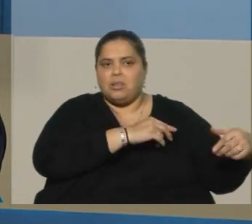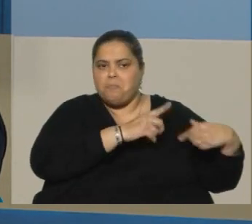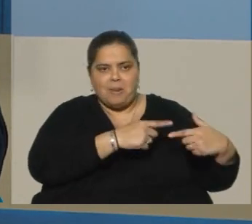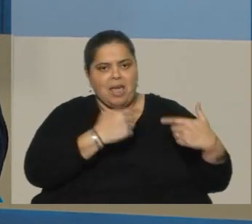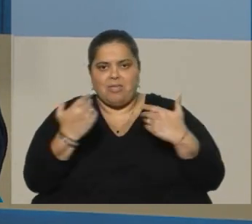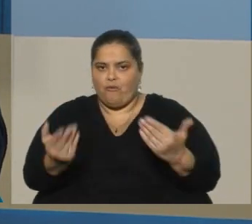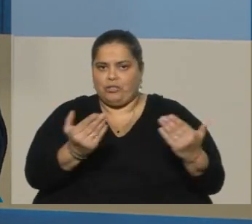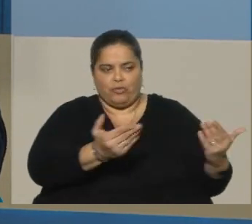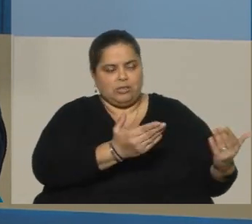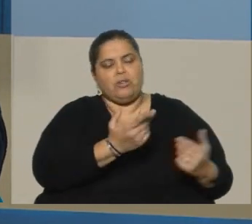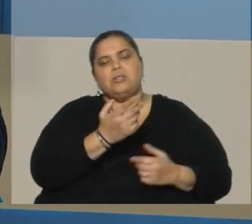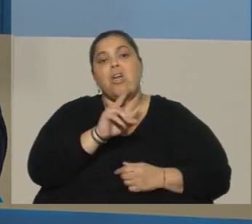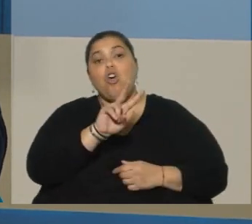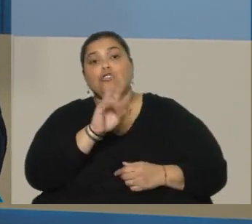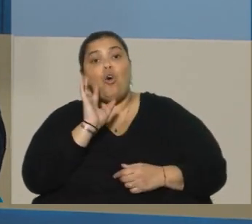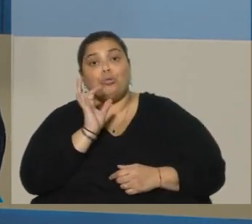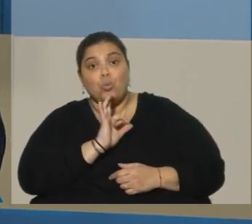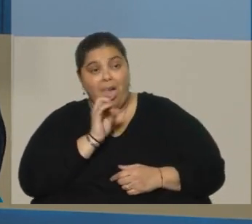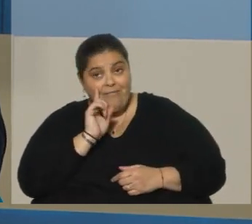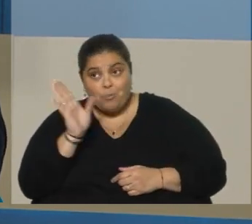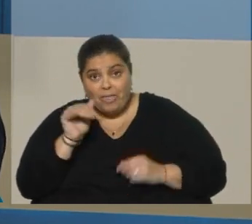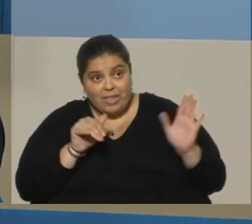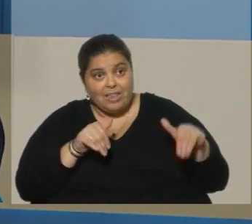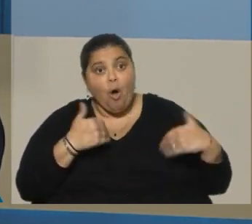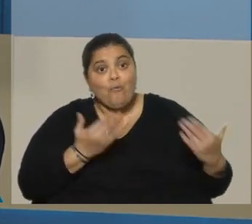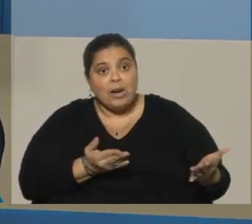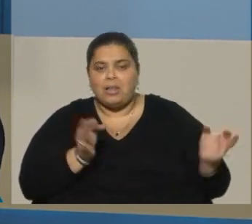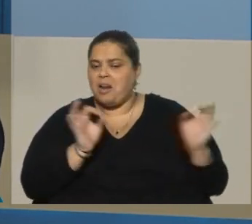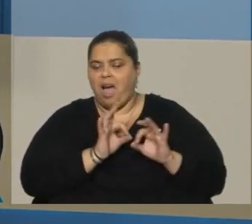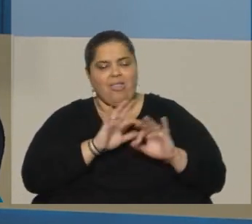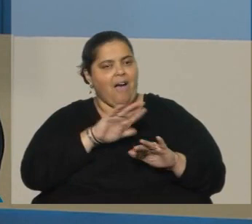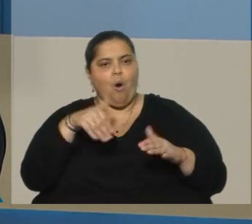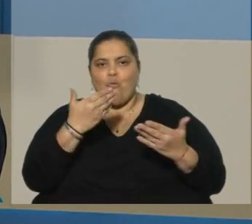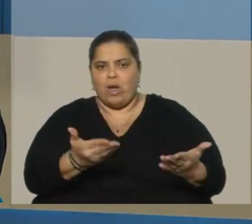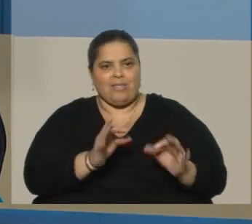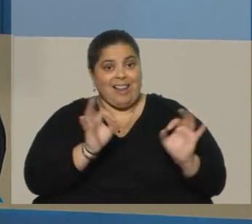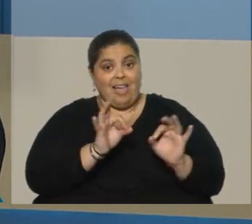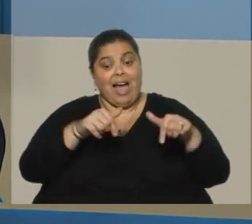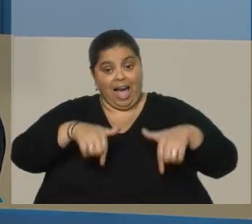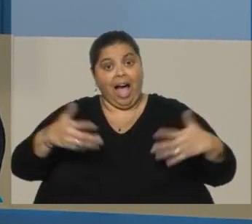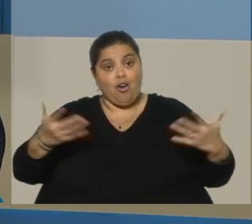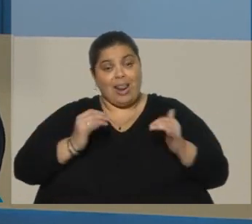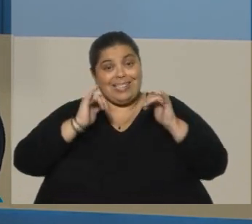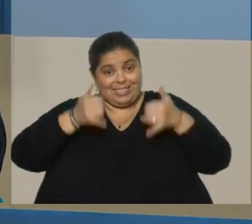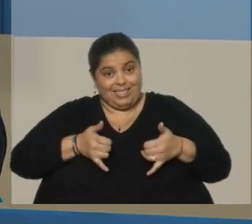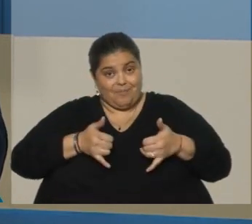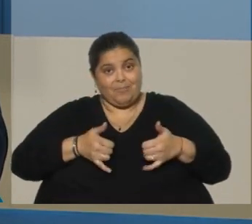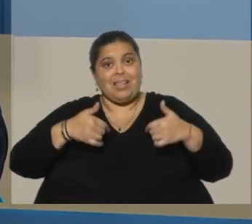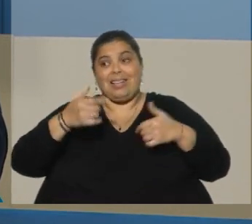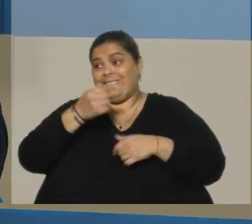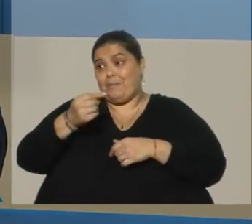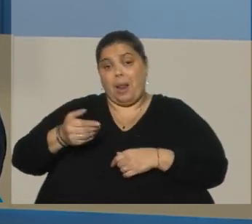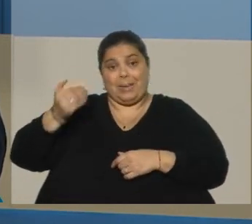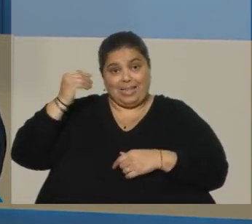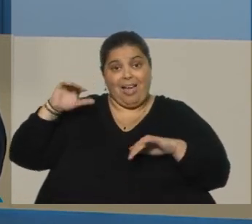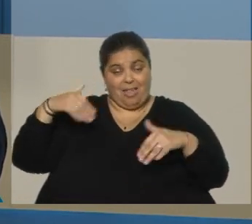en el año, en mayo y en noviembre, para que se presenten ofertas. Y no hubo ofertas como las que tuvimos, las que anunciamos la semana pasada,